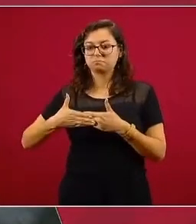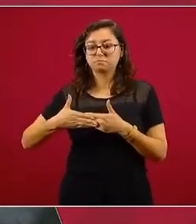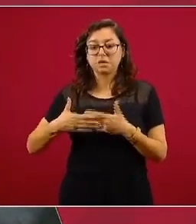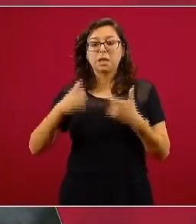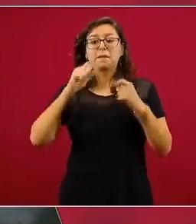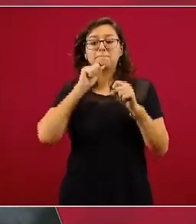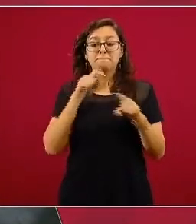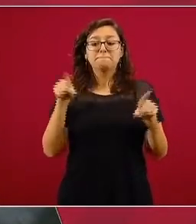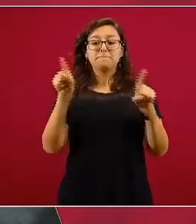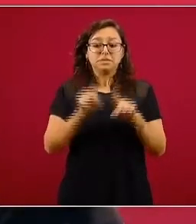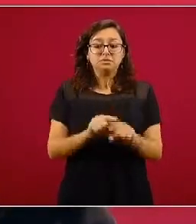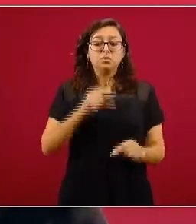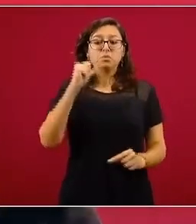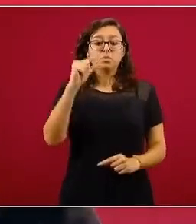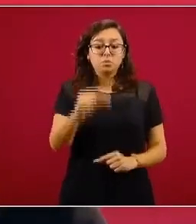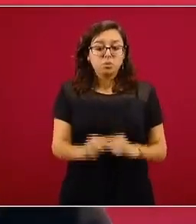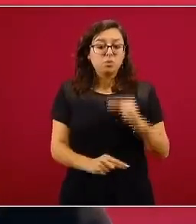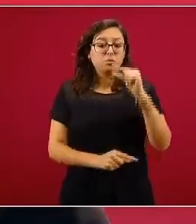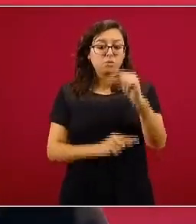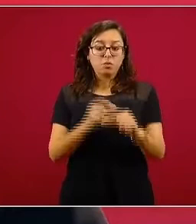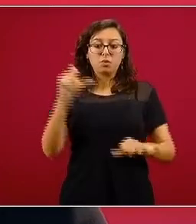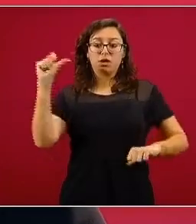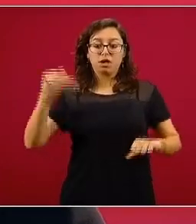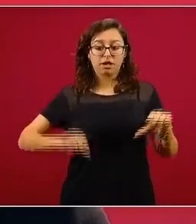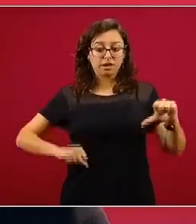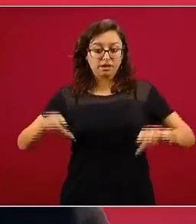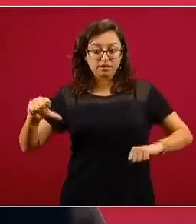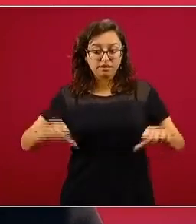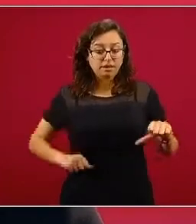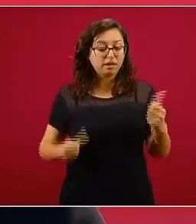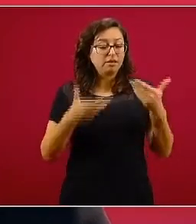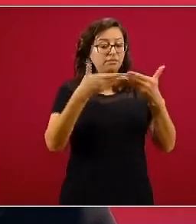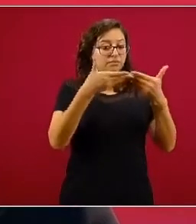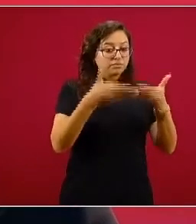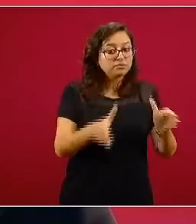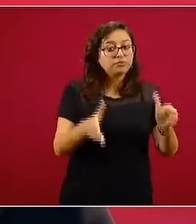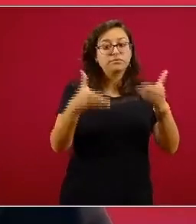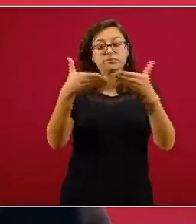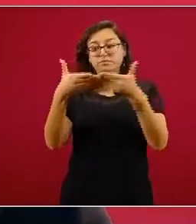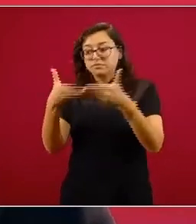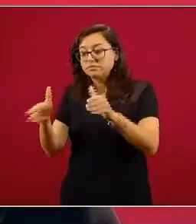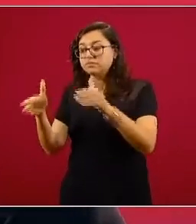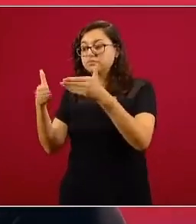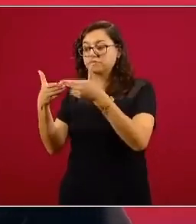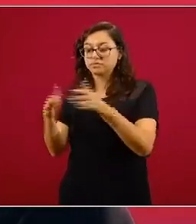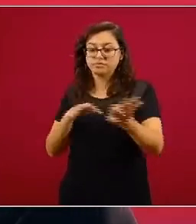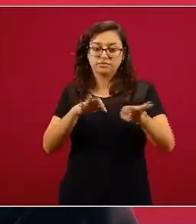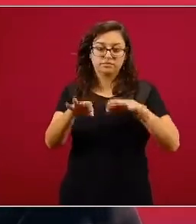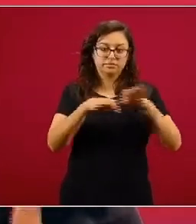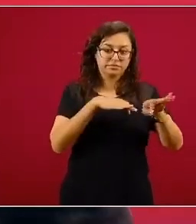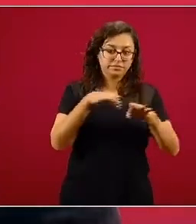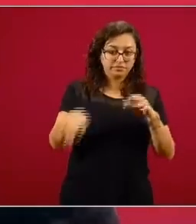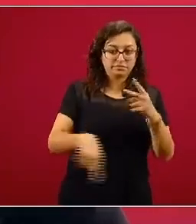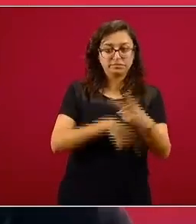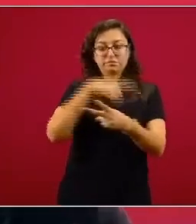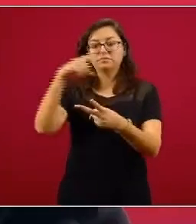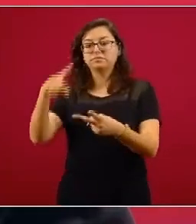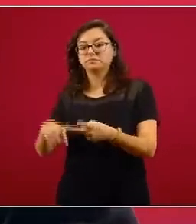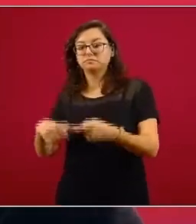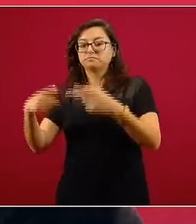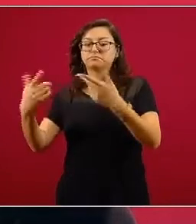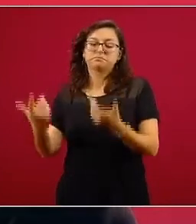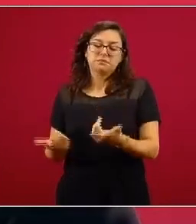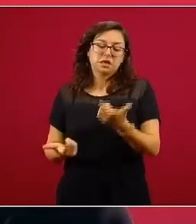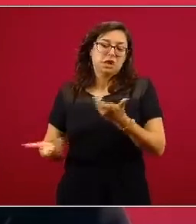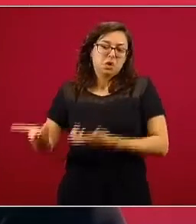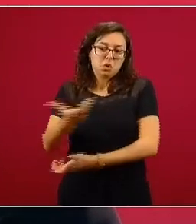o desconfinando actividades laborales y actividades de tipo